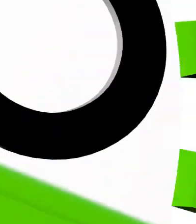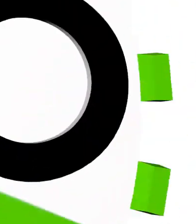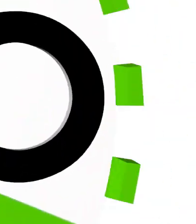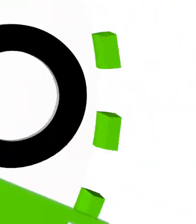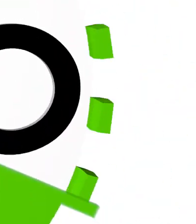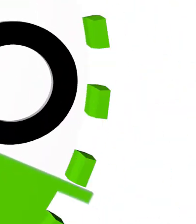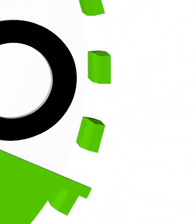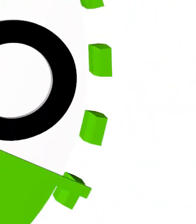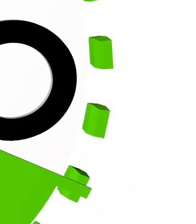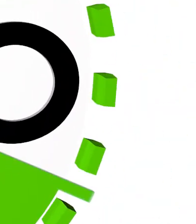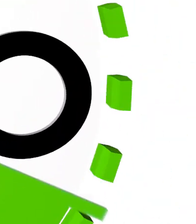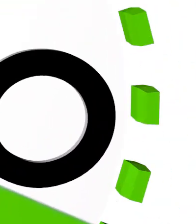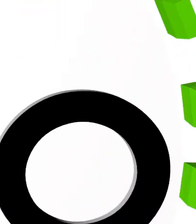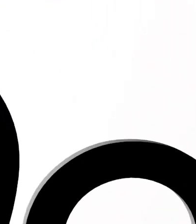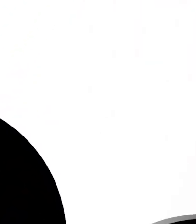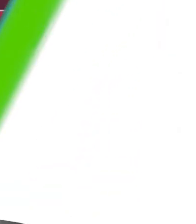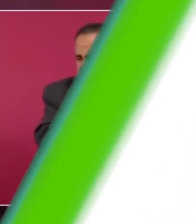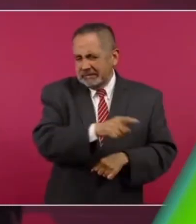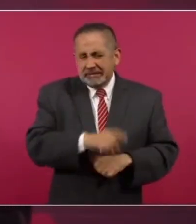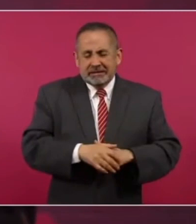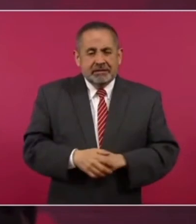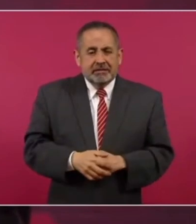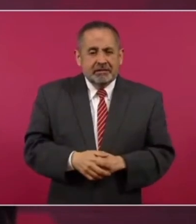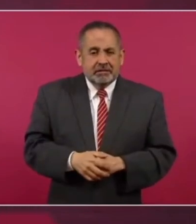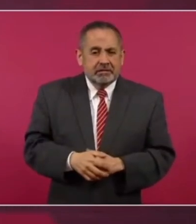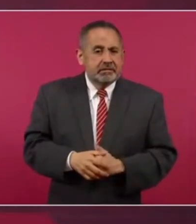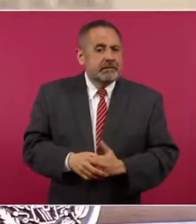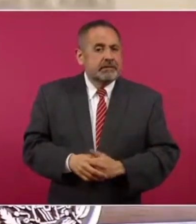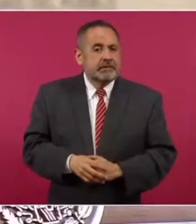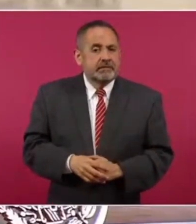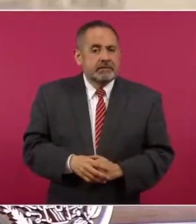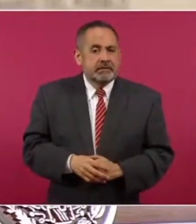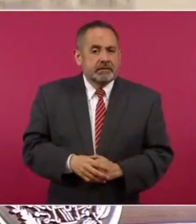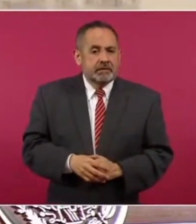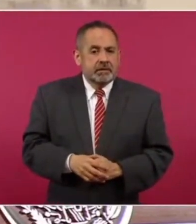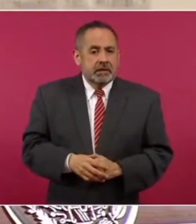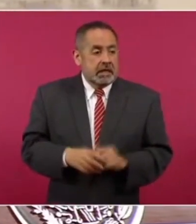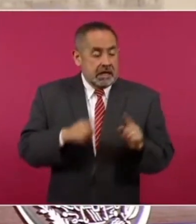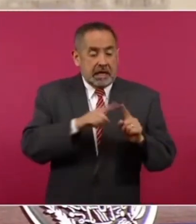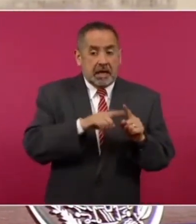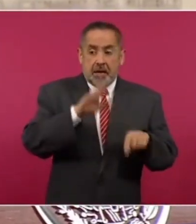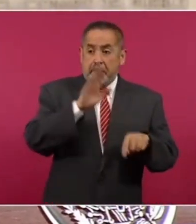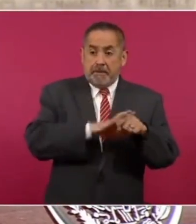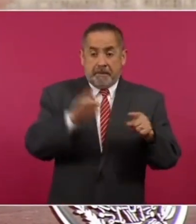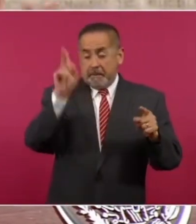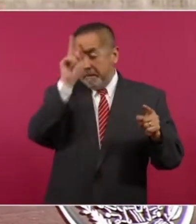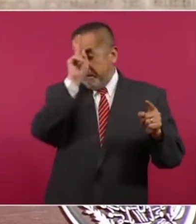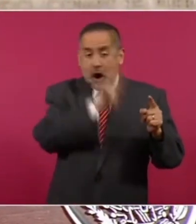ignorantes. Con la información de la redacción, para 90 grados, Sergio Reynel.